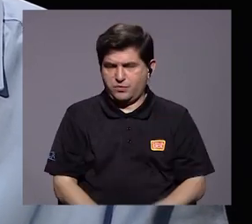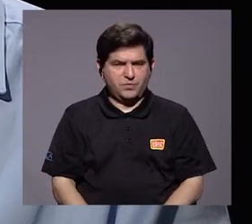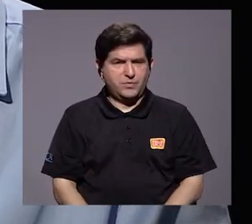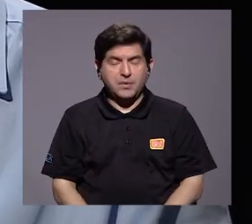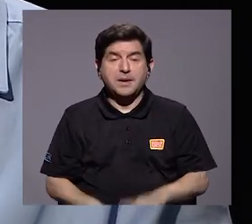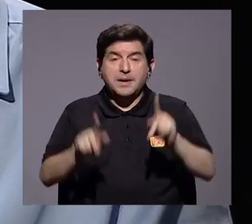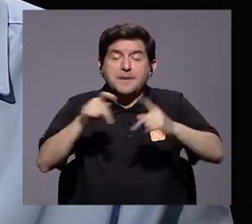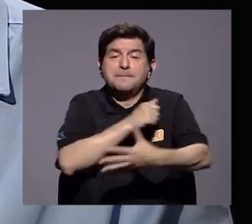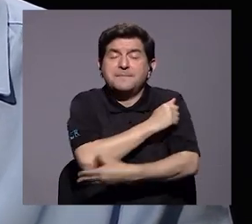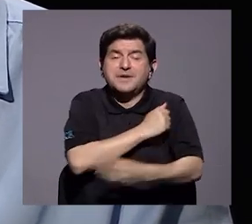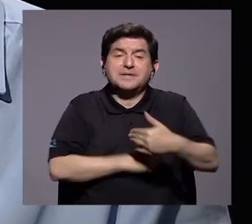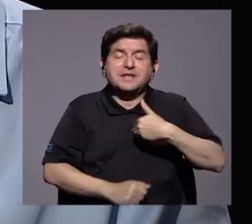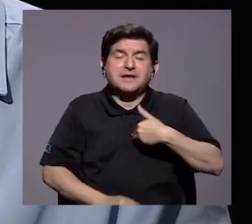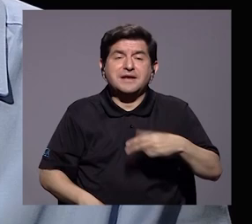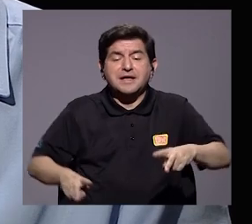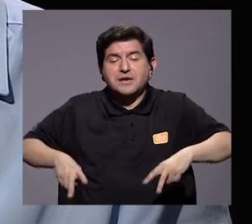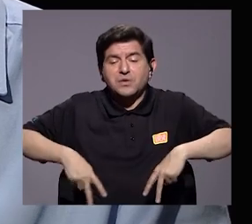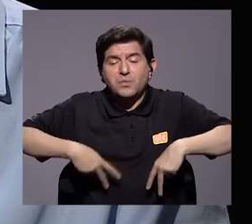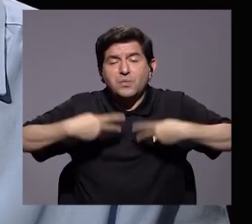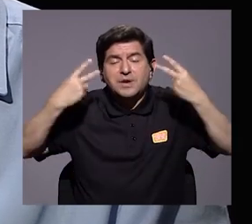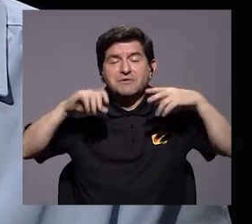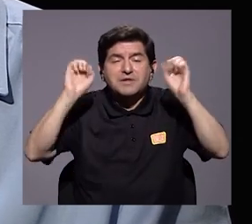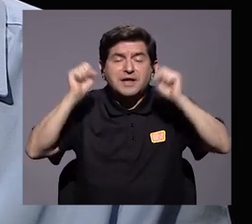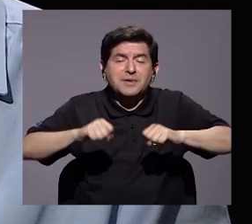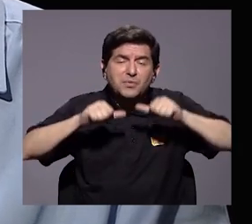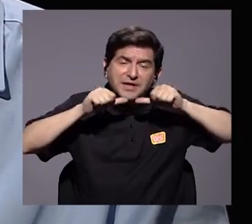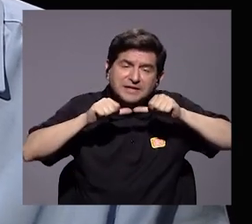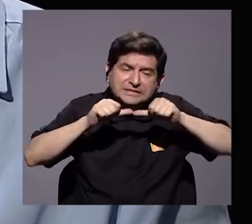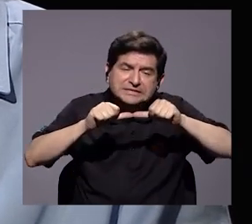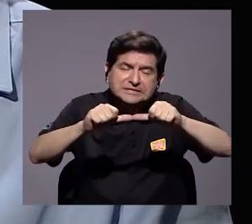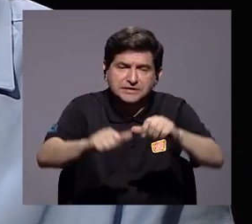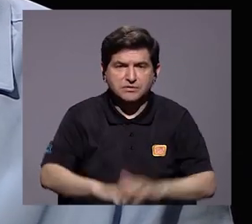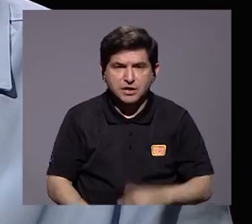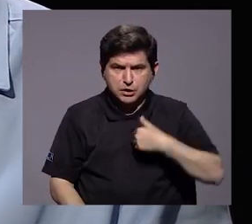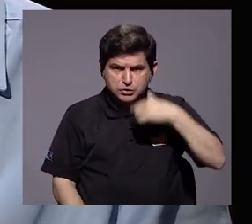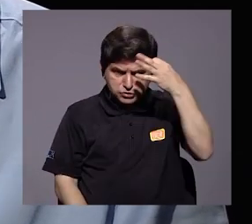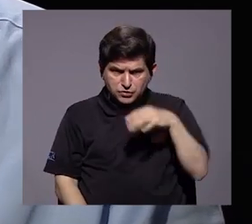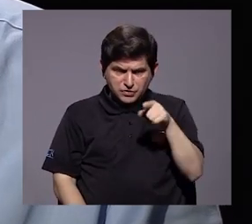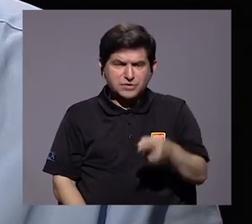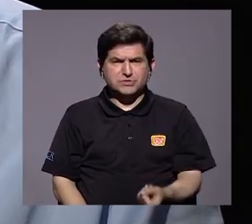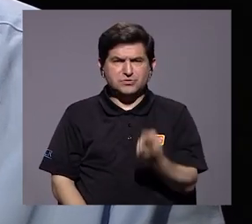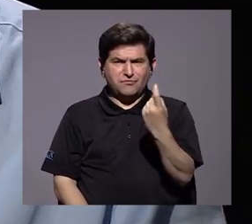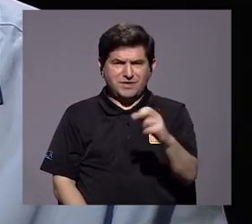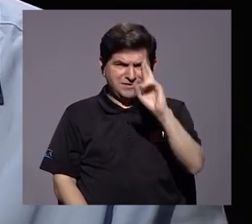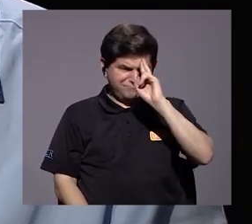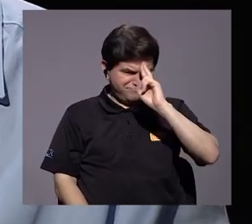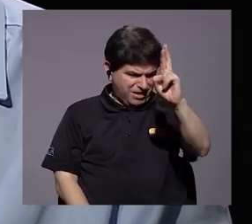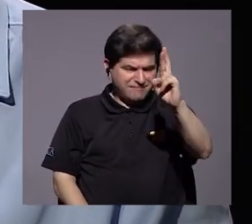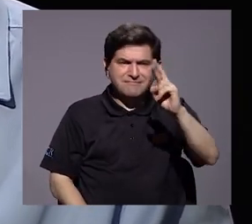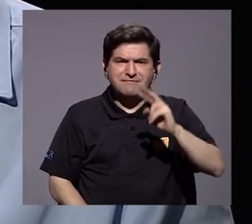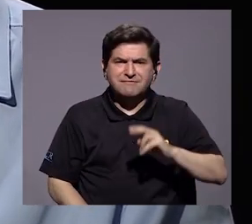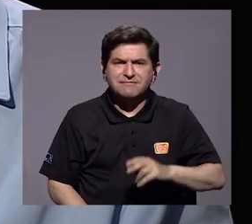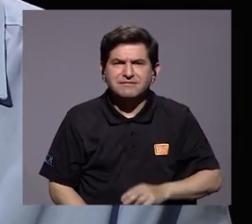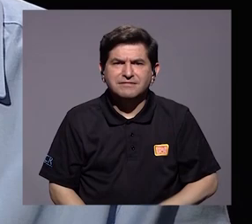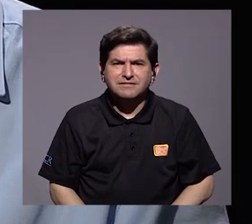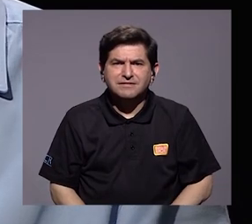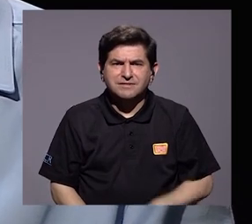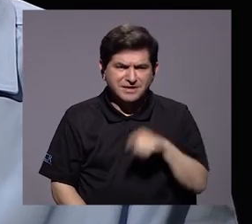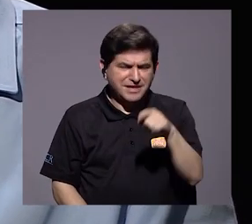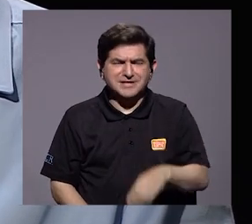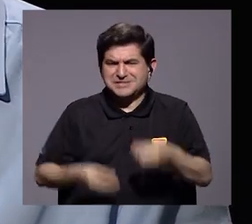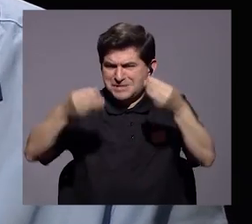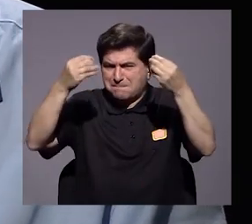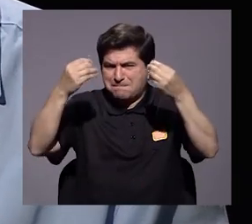es hacer que los pobres tengan una vida más llevadera y eso aparte de que me parece que es una falta de respeto verdad